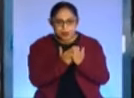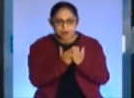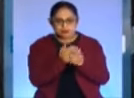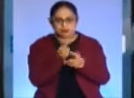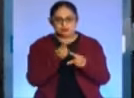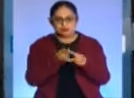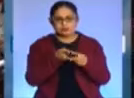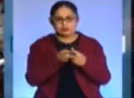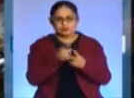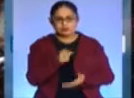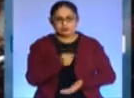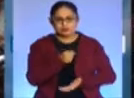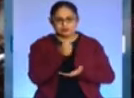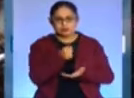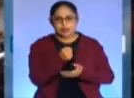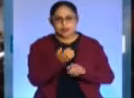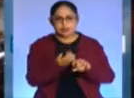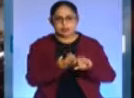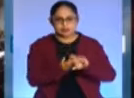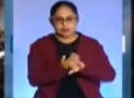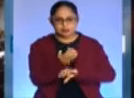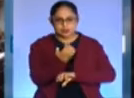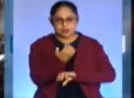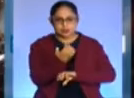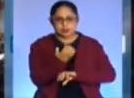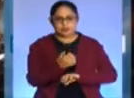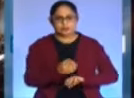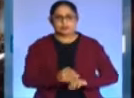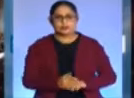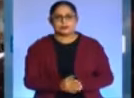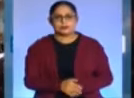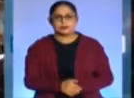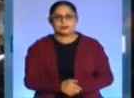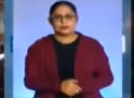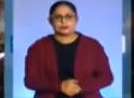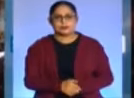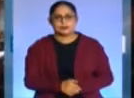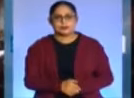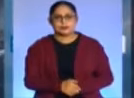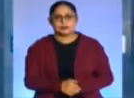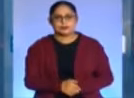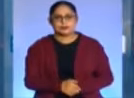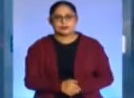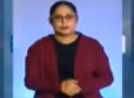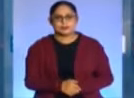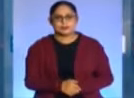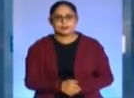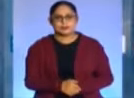financiero en la entidad. En SM Noticias, Rafael Silva.